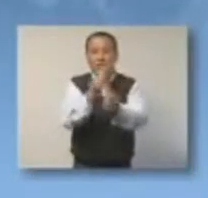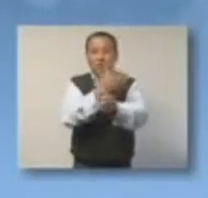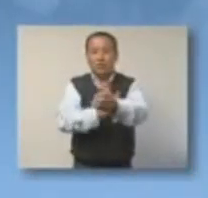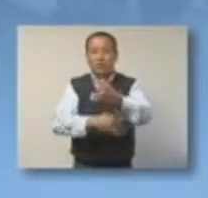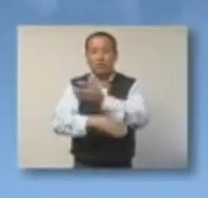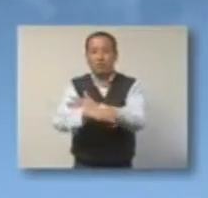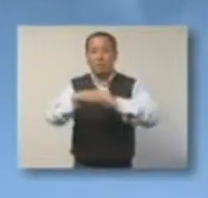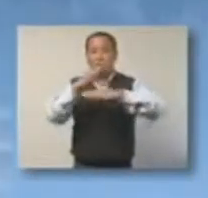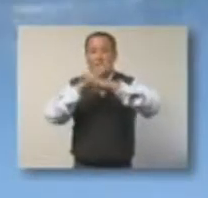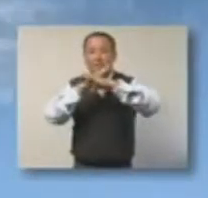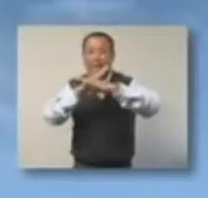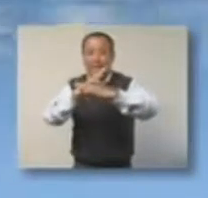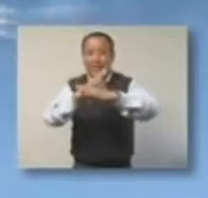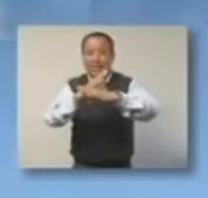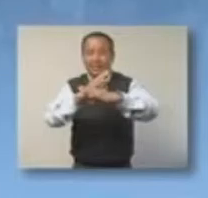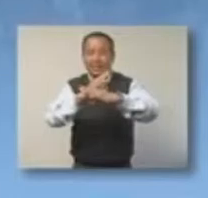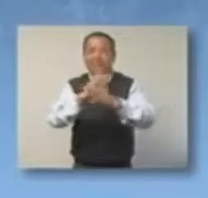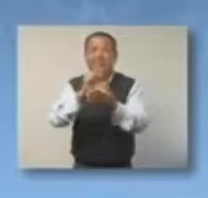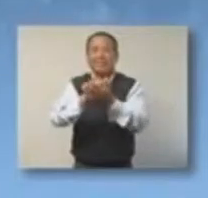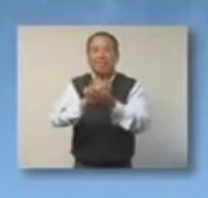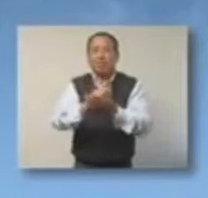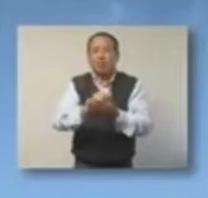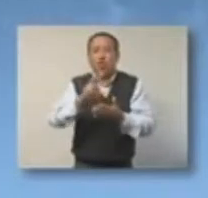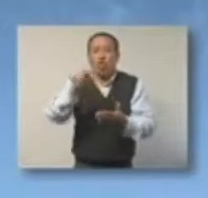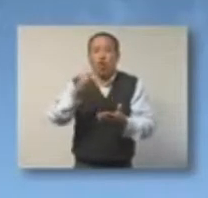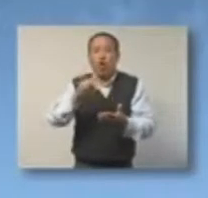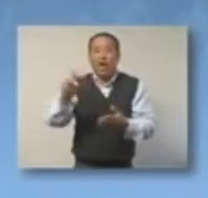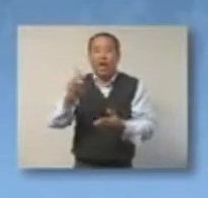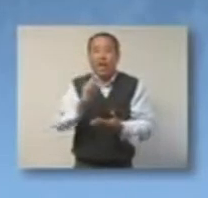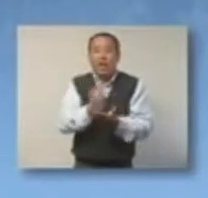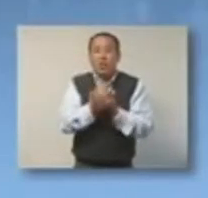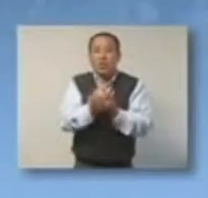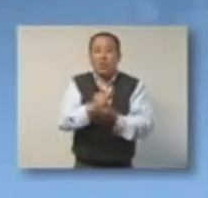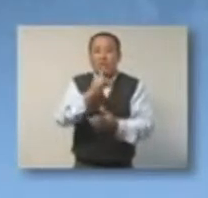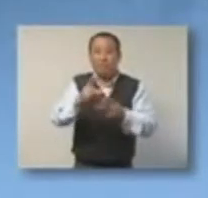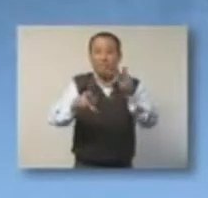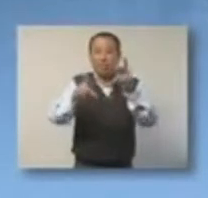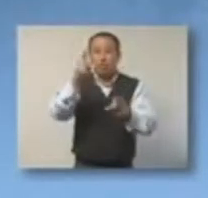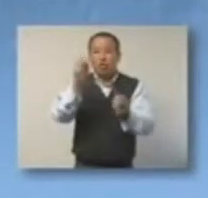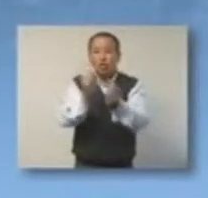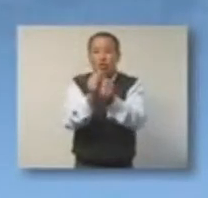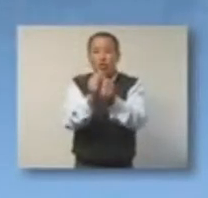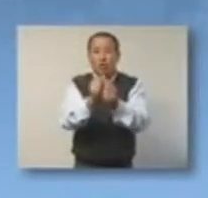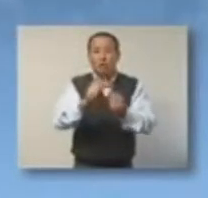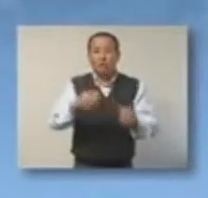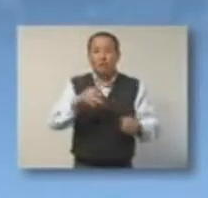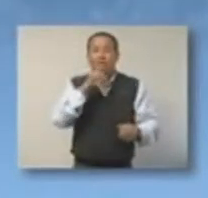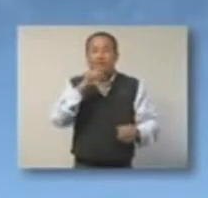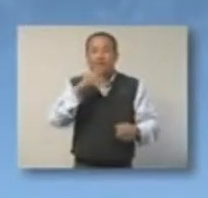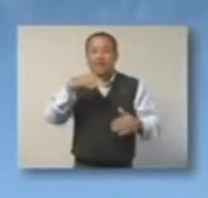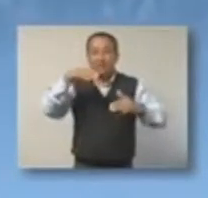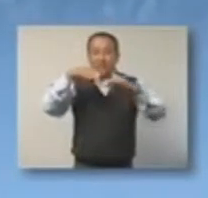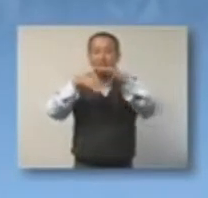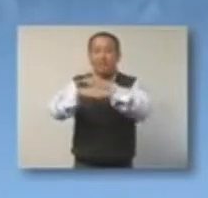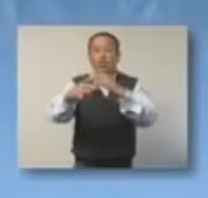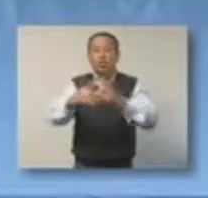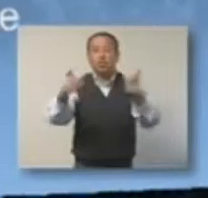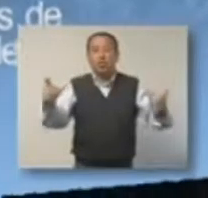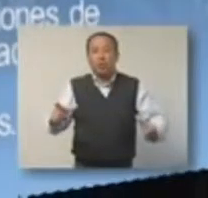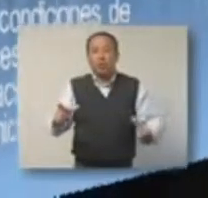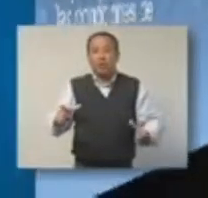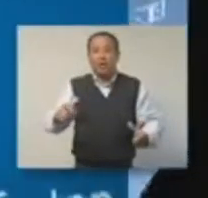Barreras físicas que afectan a todos. Supervisión de las condiciones de accesibilidad de palacios